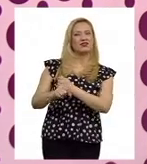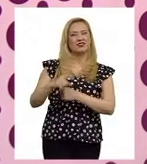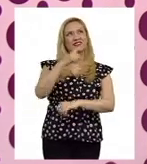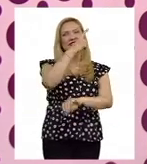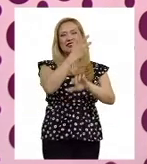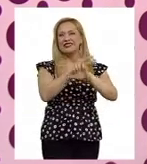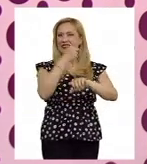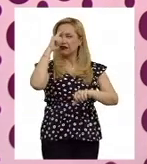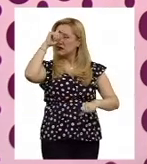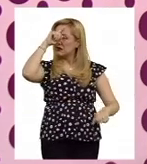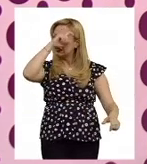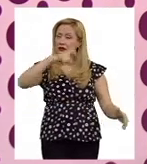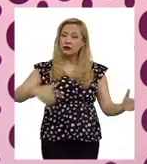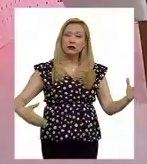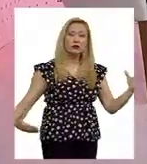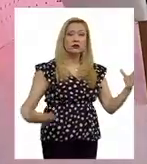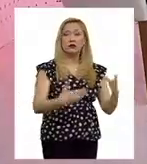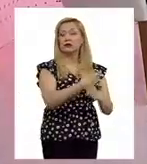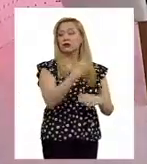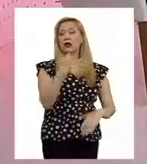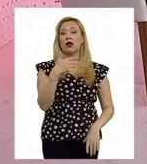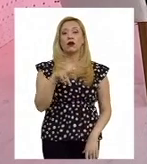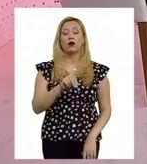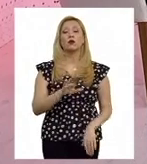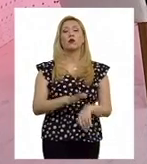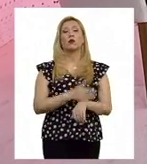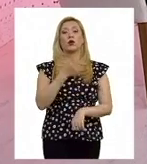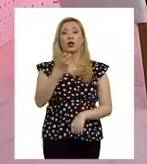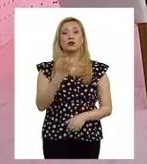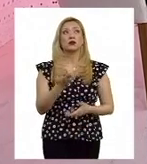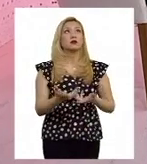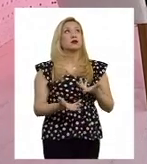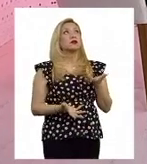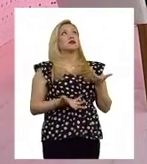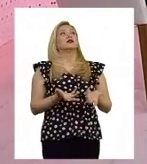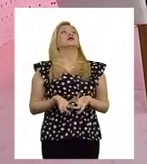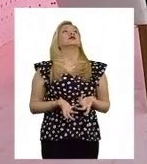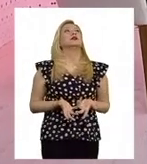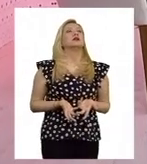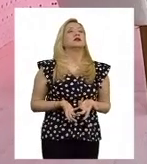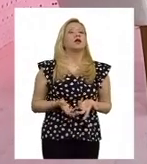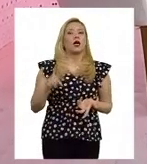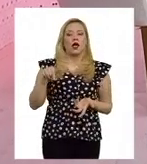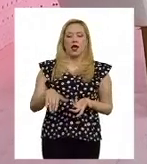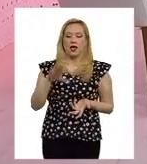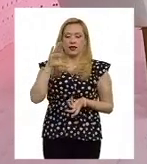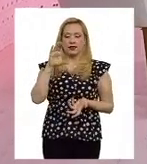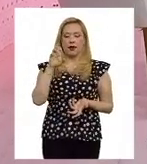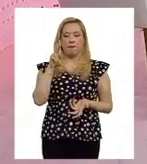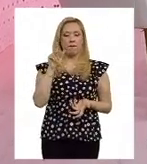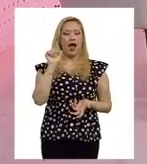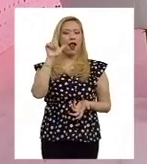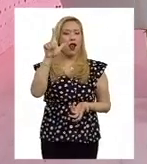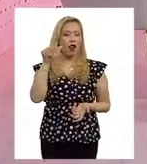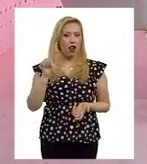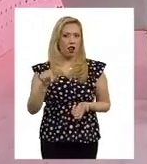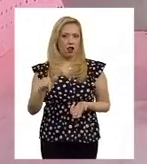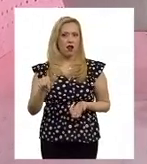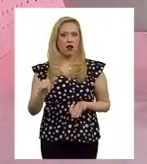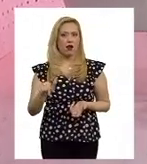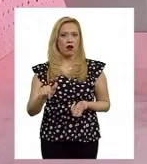Unidos. Y como resultado de esa presión, la CEPAL, a través de su secretaria